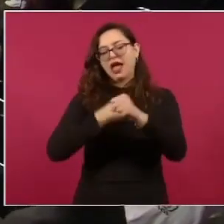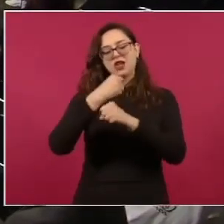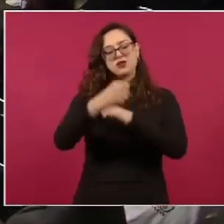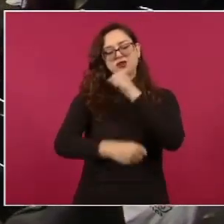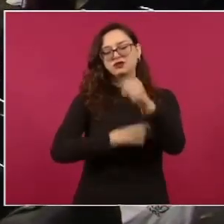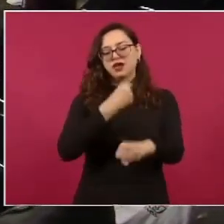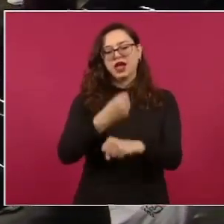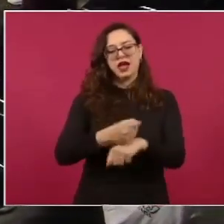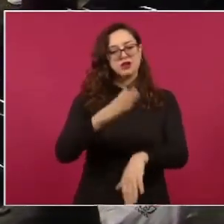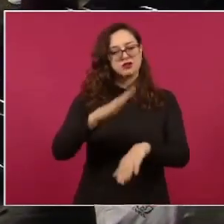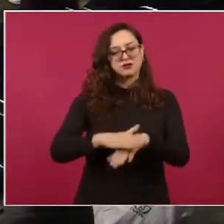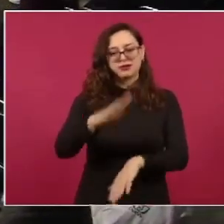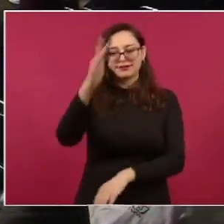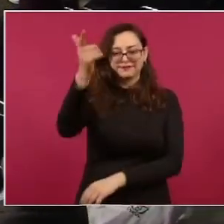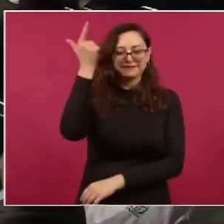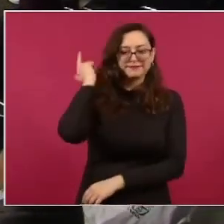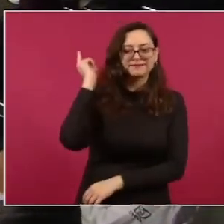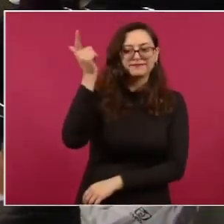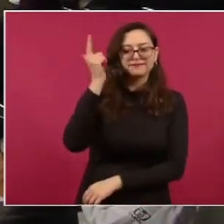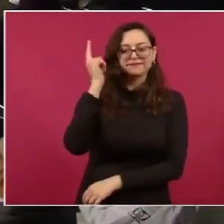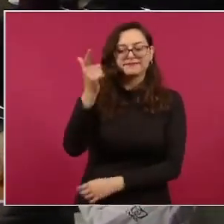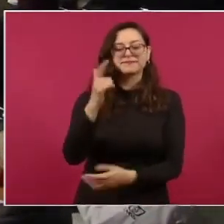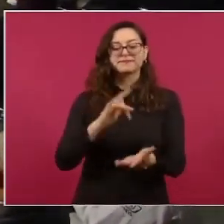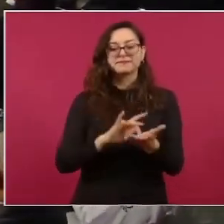Muchas gracias.